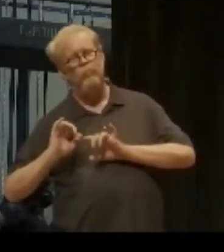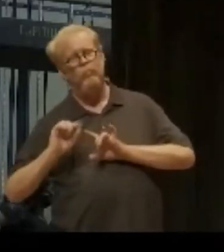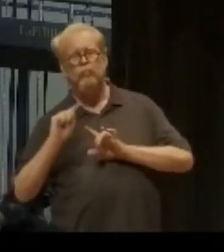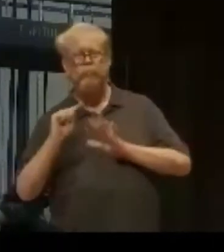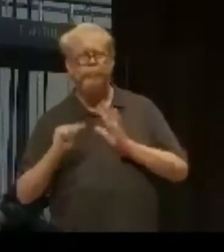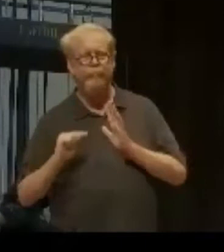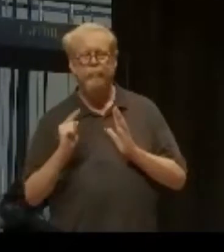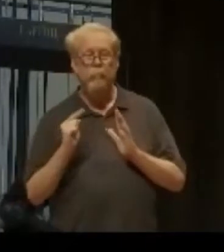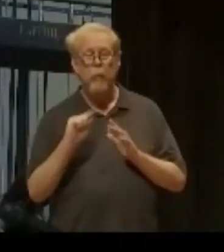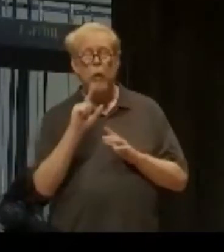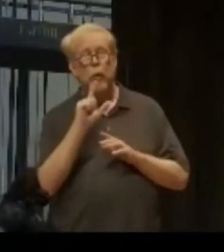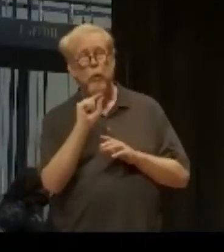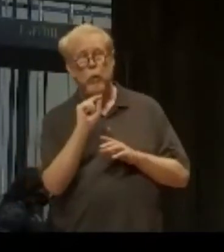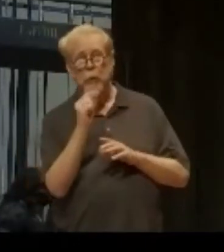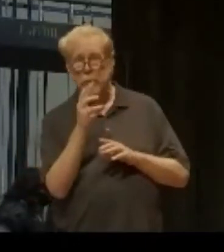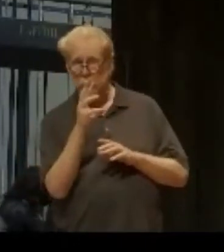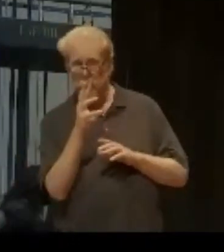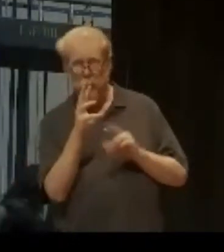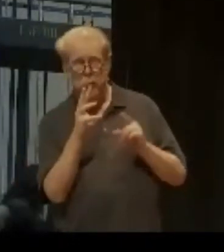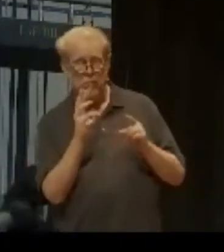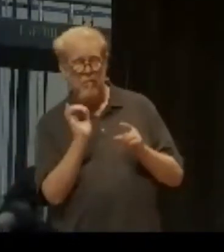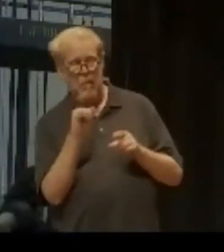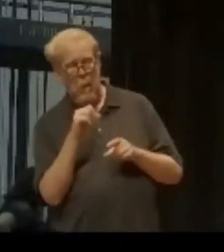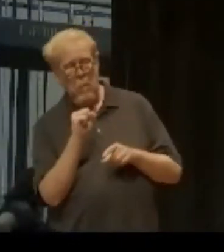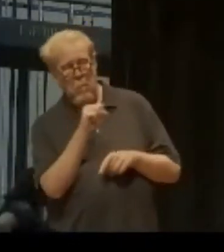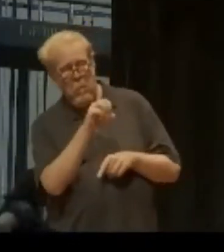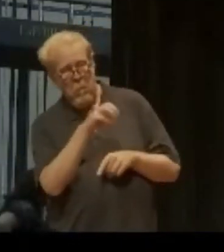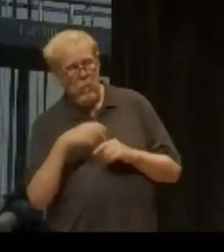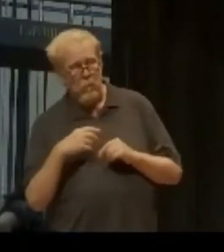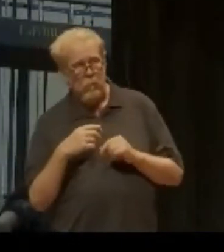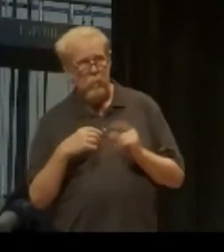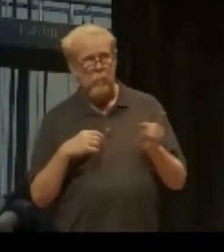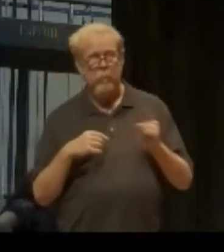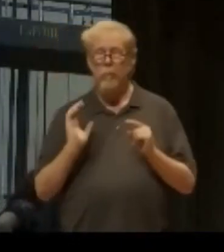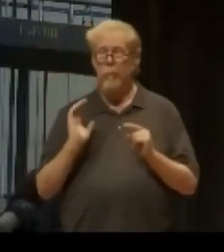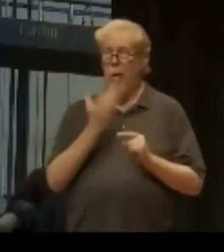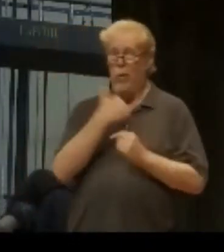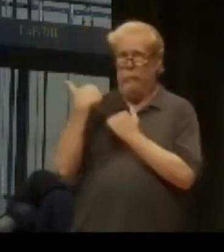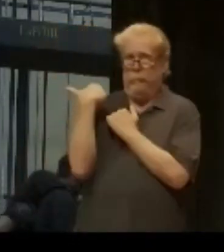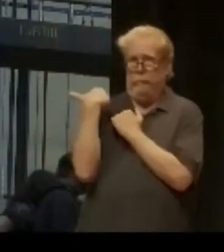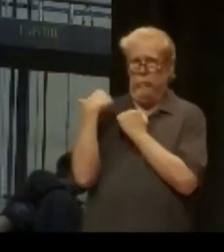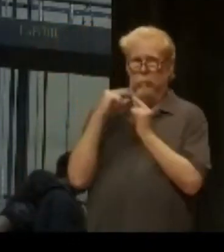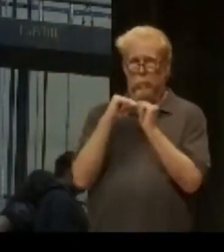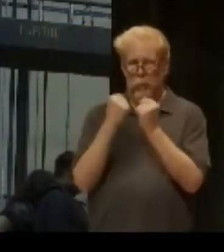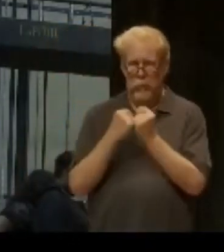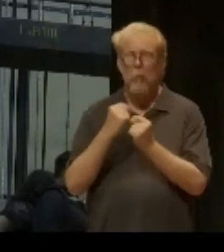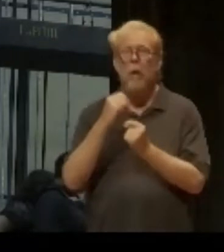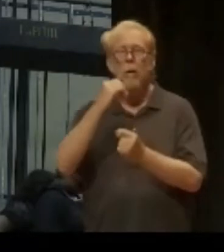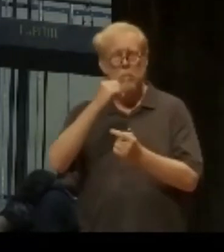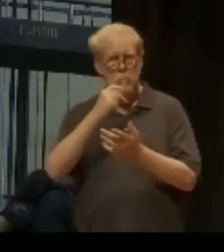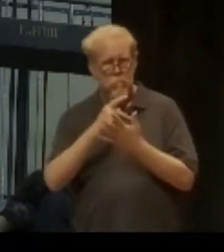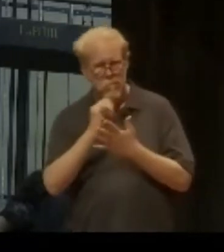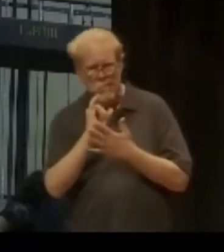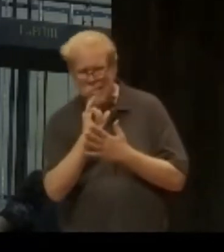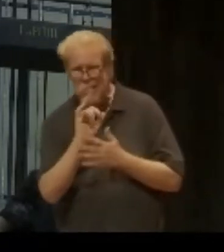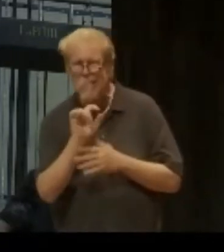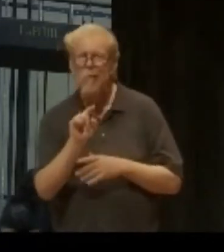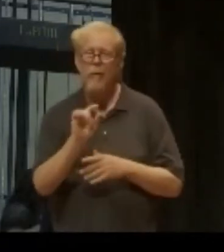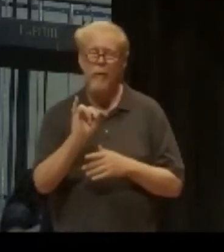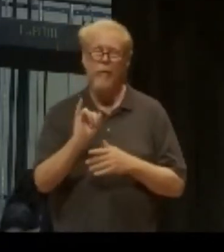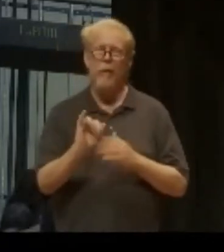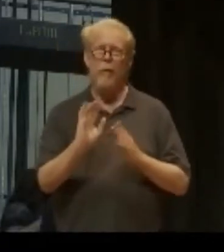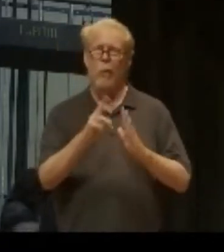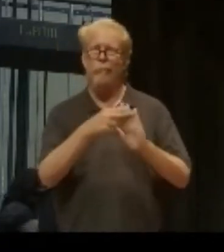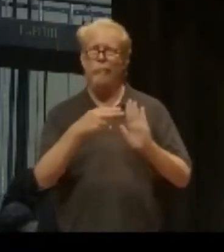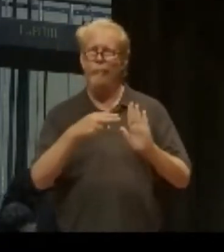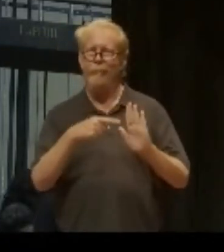el nuevo sistema, porque eso todavía no estaba arrojando datos. Y esto fue para el 2016 y esa hubiera sido